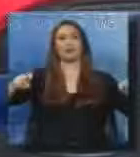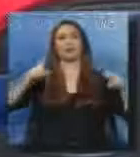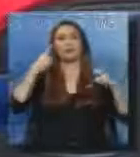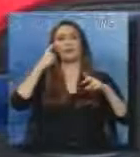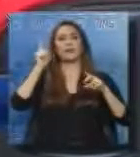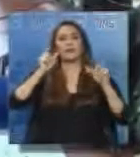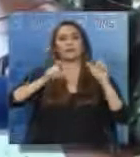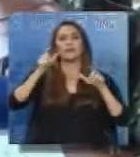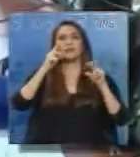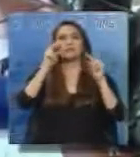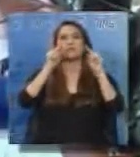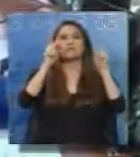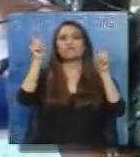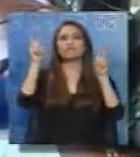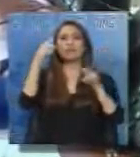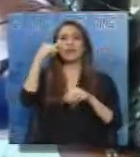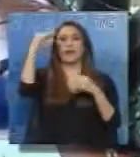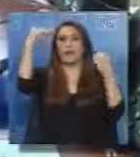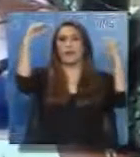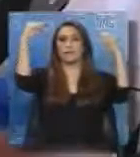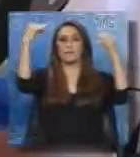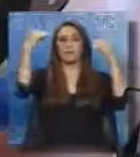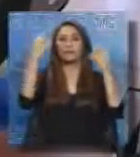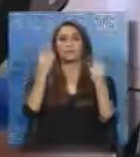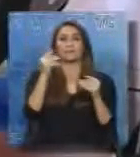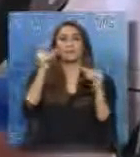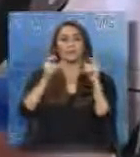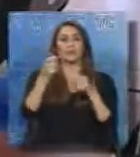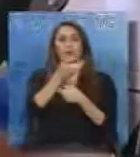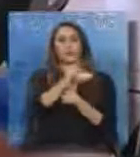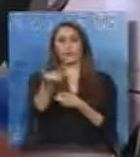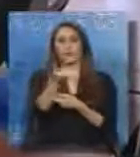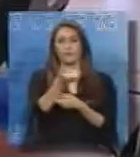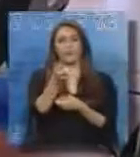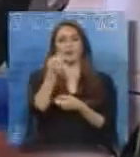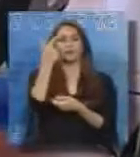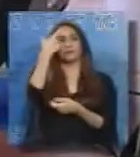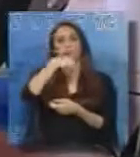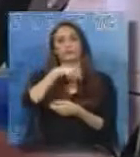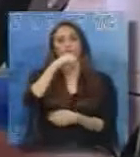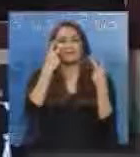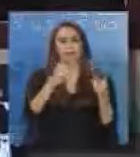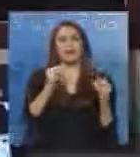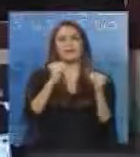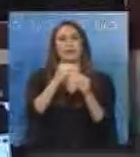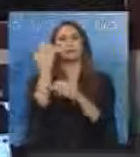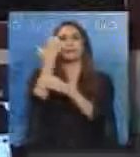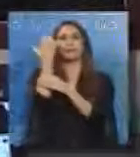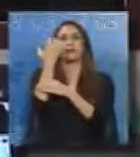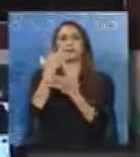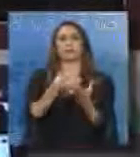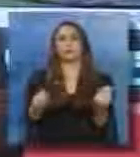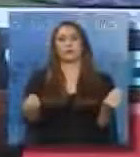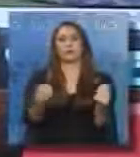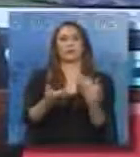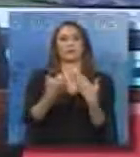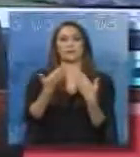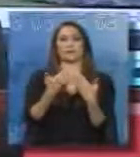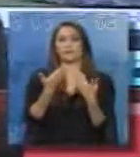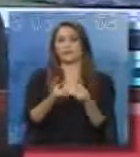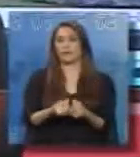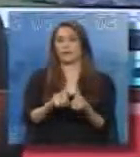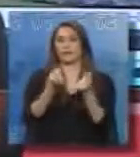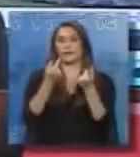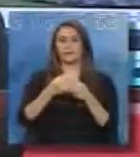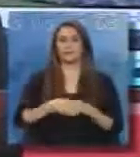911. 44 funcionarios entre Policía Nacional, Cuerpo de Bomberos, agentes de tránsito y del Ministerio de Salud Pública atenderán más de